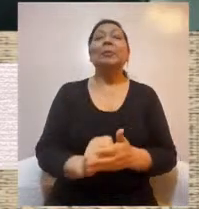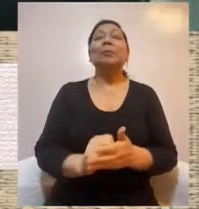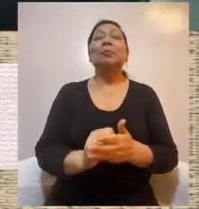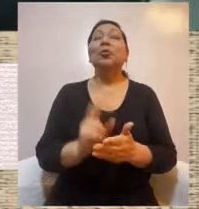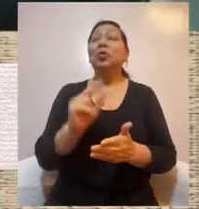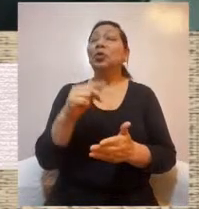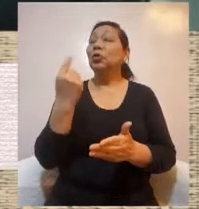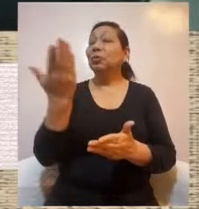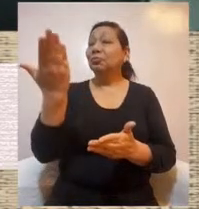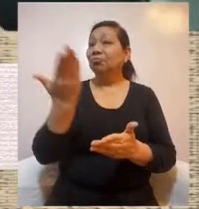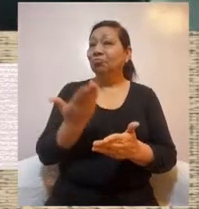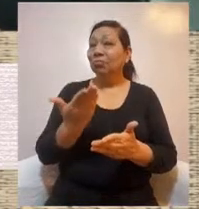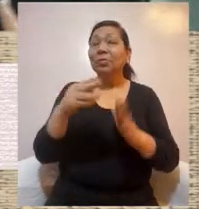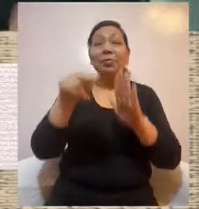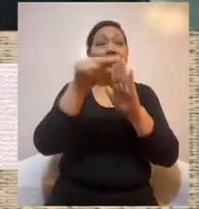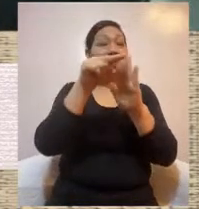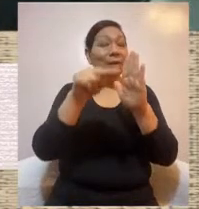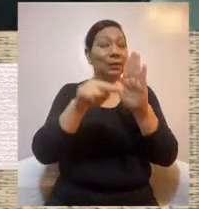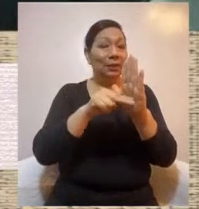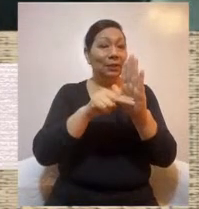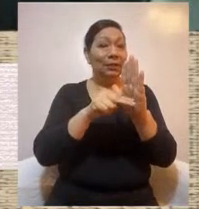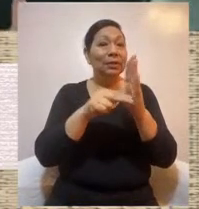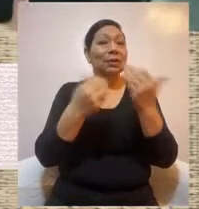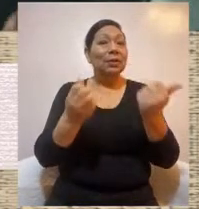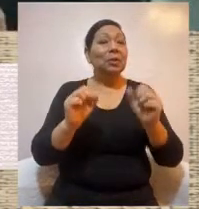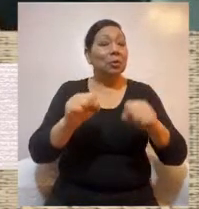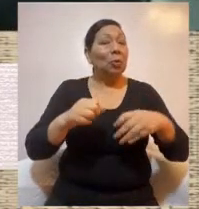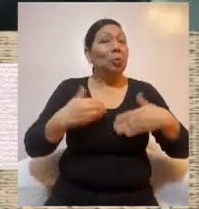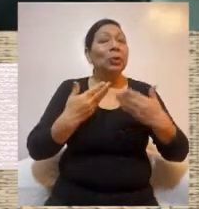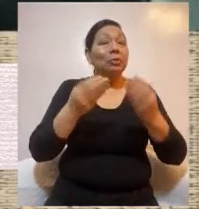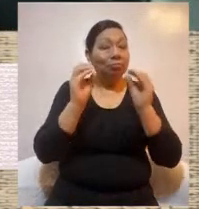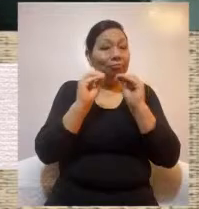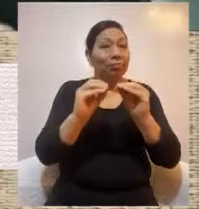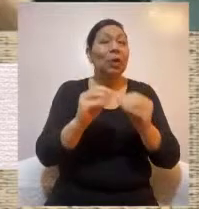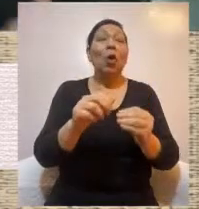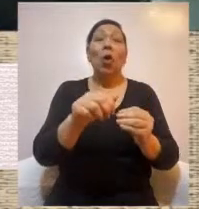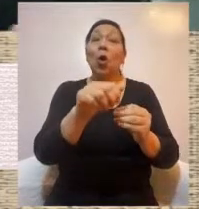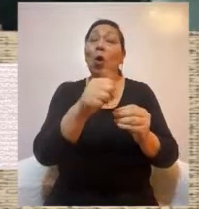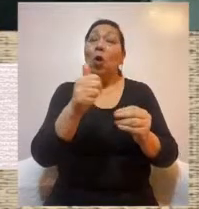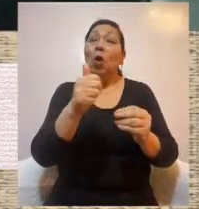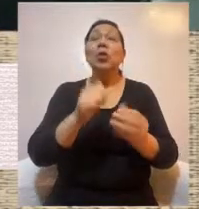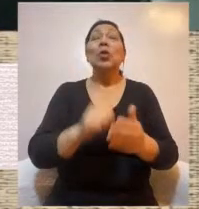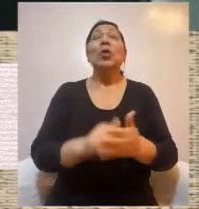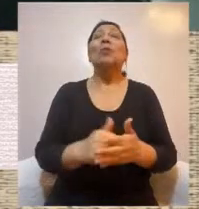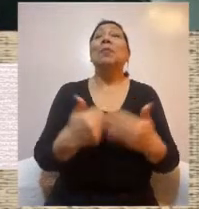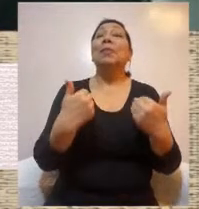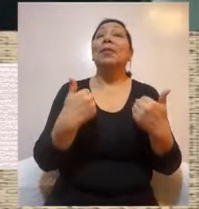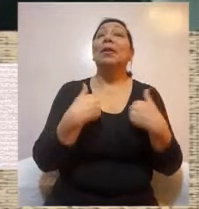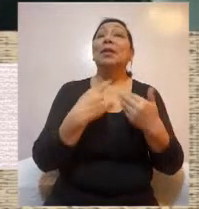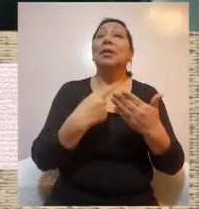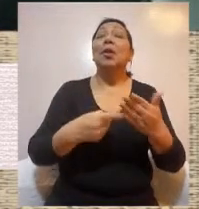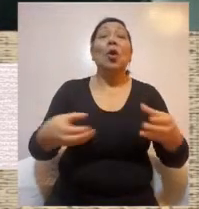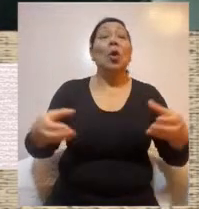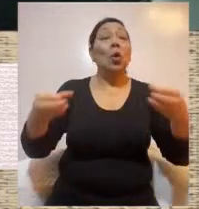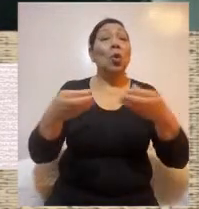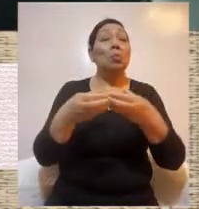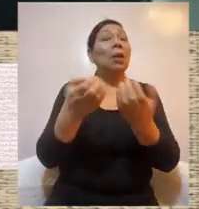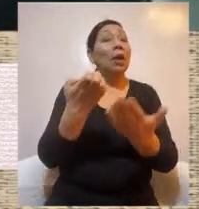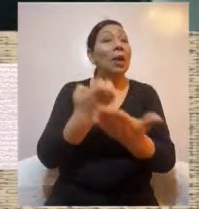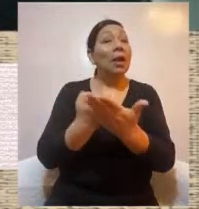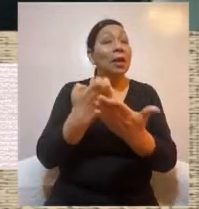esta manera, no solo basta que existan normas, sino que éstas puedan ser cumplidas. De otro lado, tenemos que la